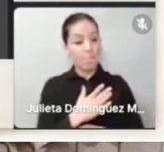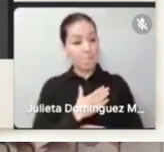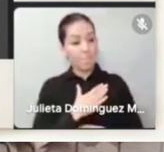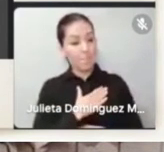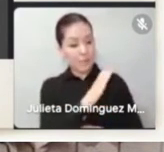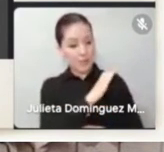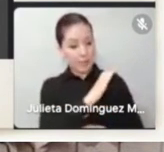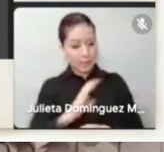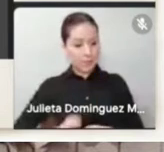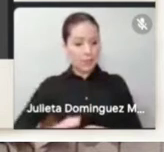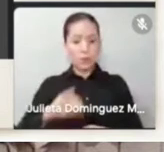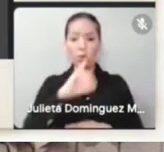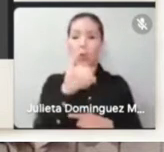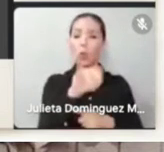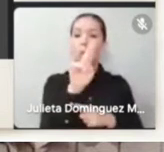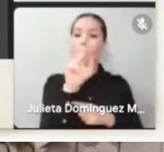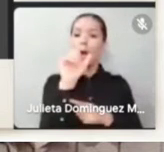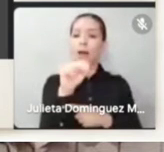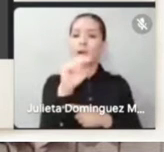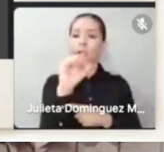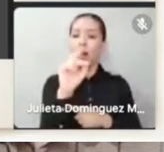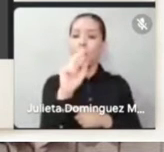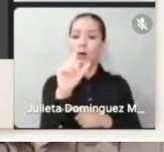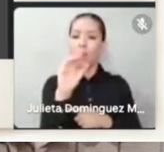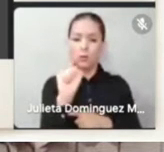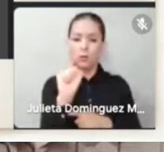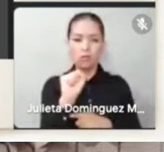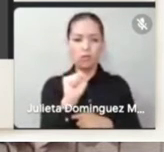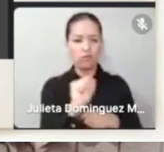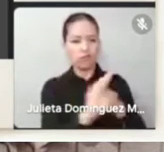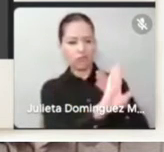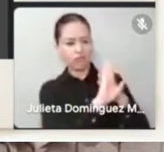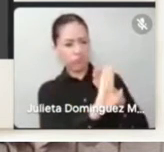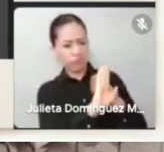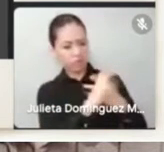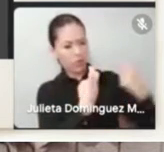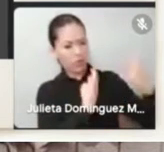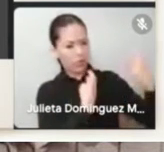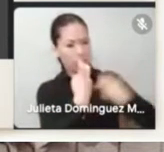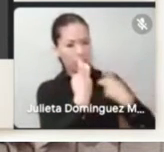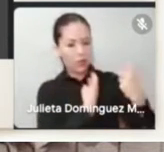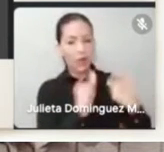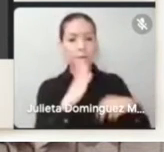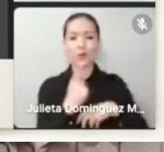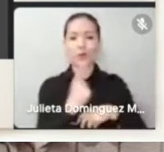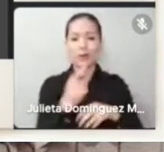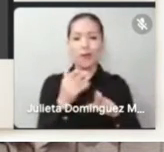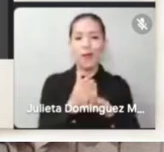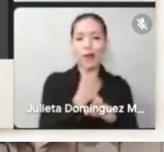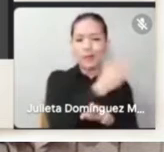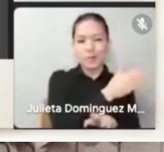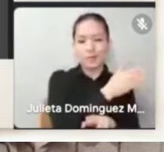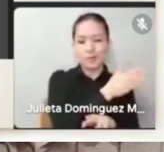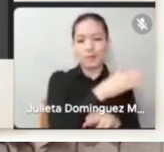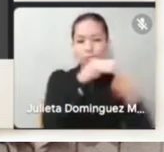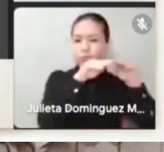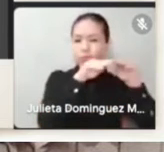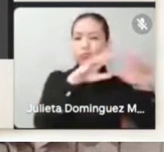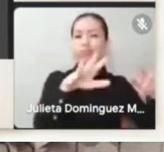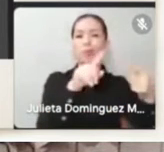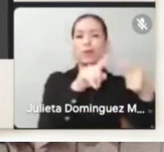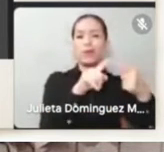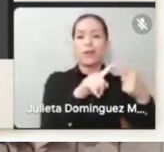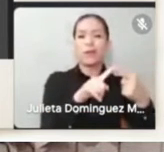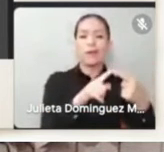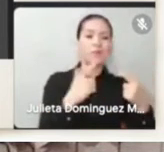Juan Carlos Loera de la Rosa, ya que durante la etapa de campaña se publicaron en redes sociales imágenes, audios